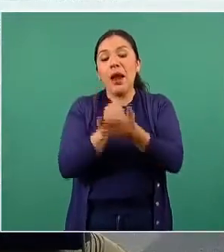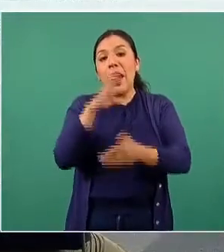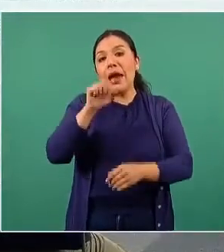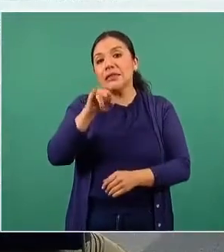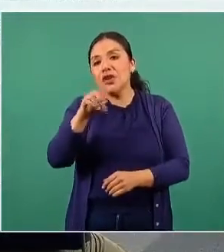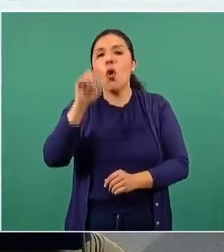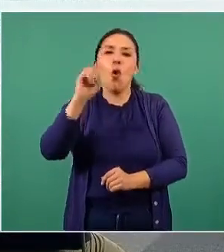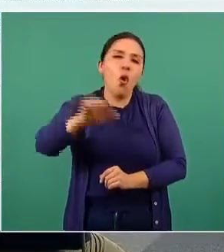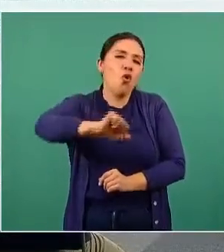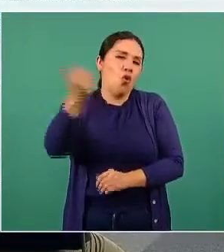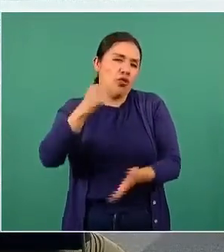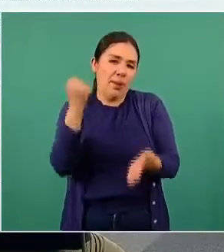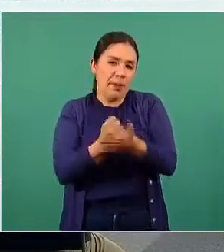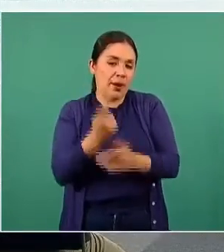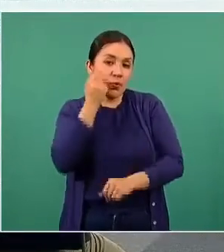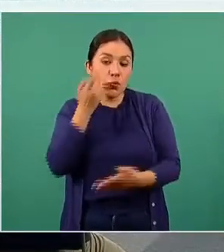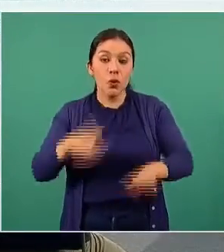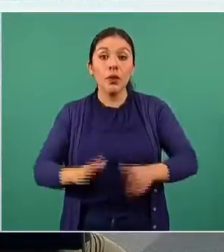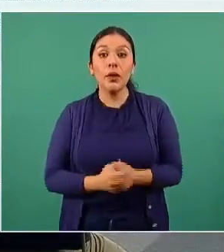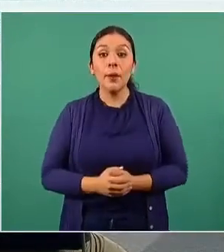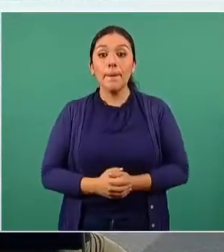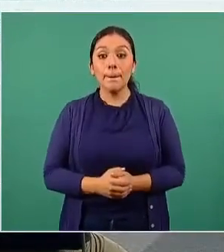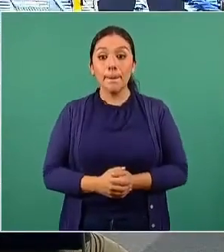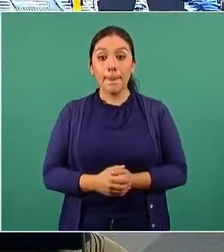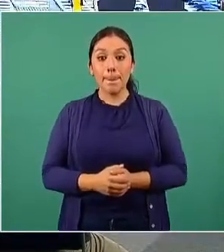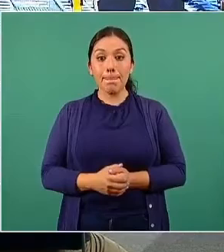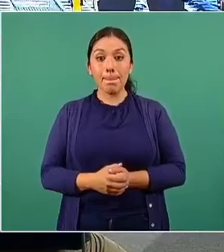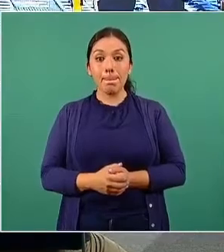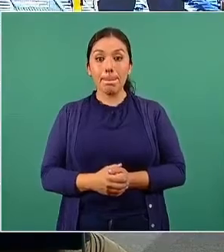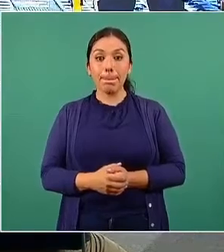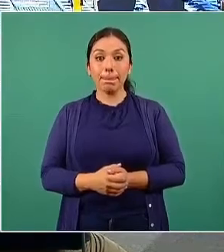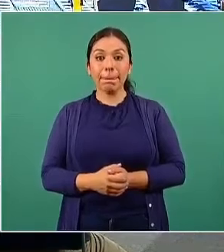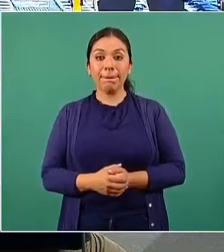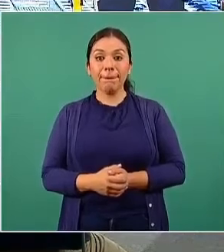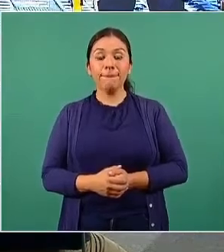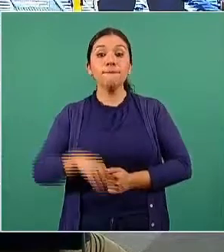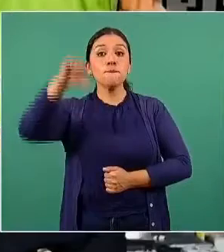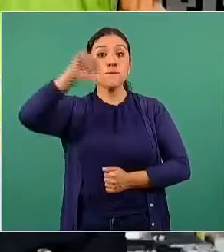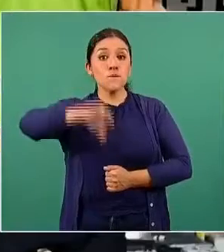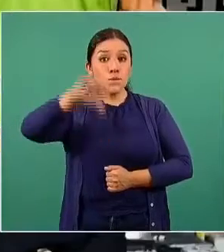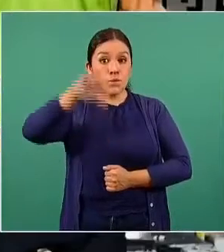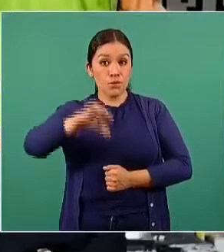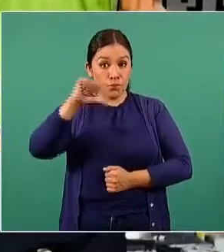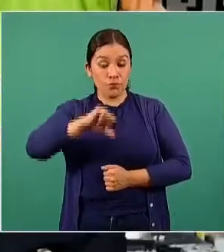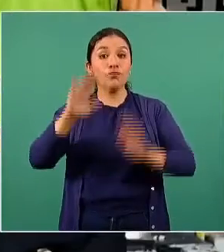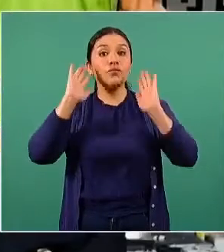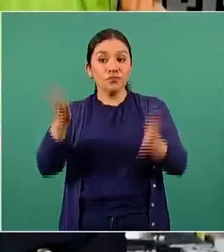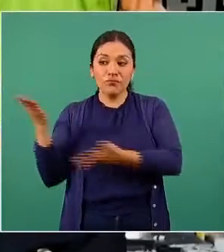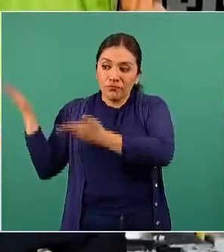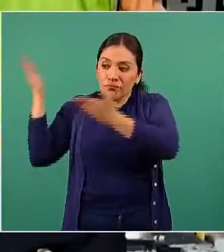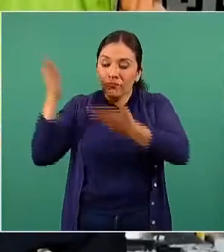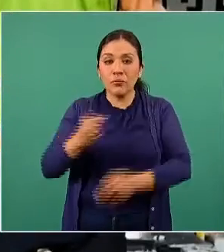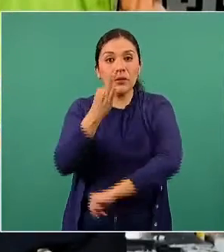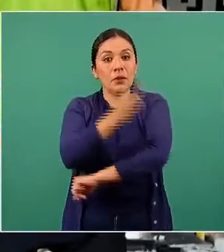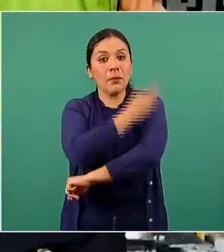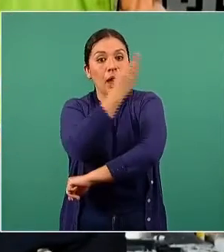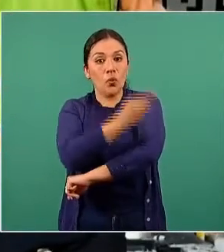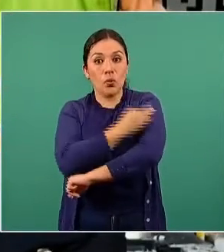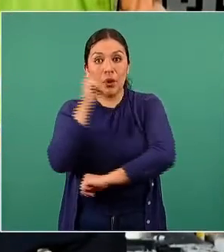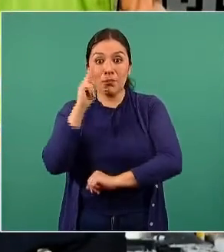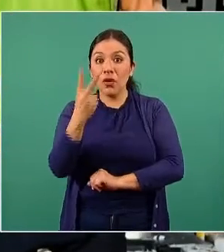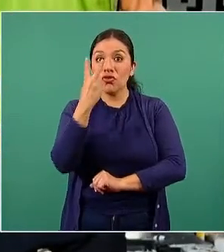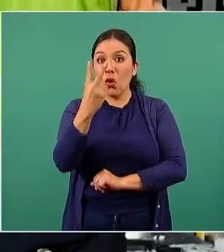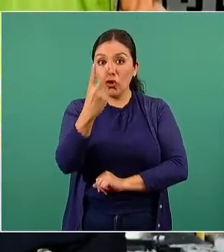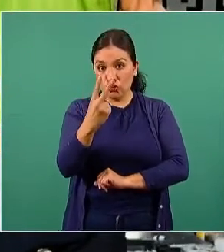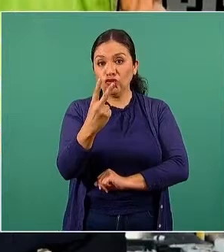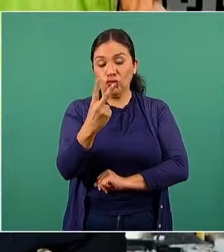vacunación. Veamos la siguiente diapositiva. Hoy día tuvimos arribos de vacuna, de hecho son 2